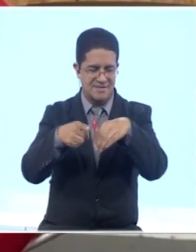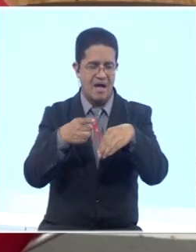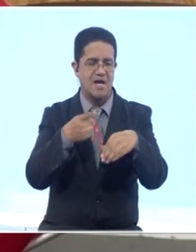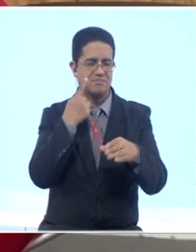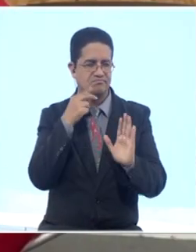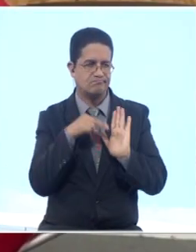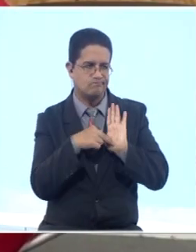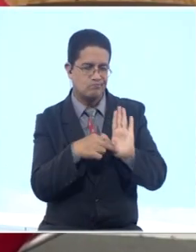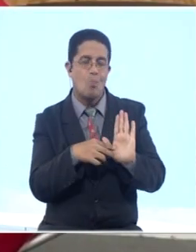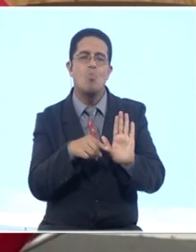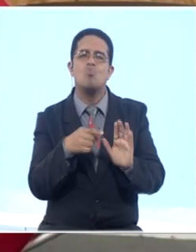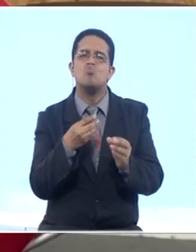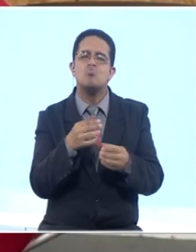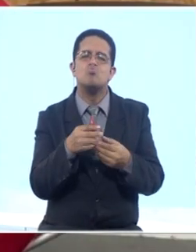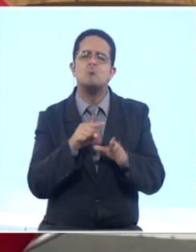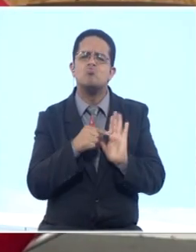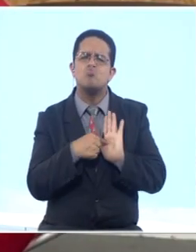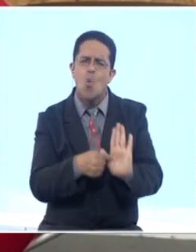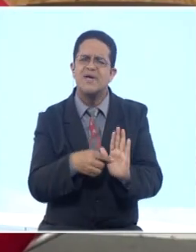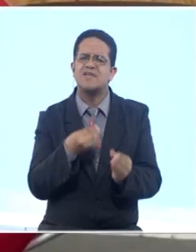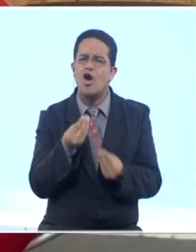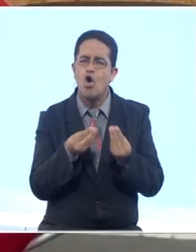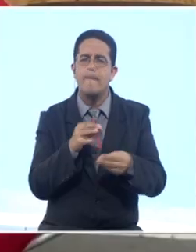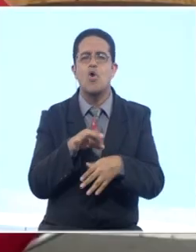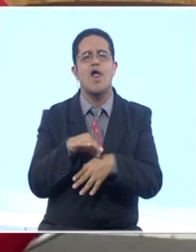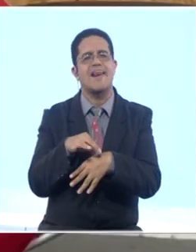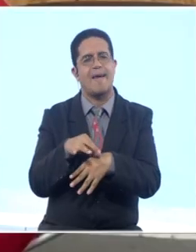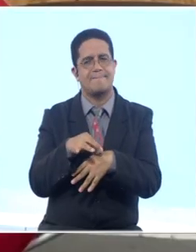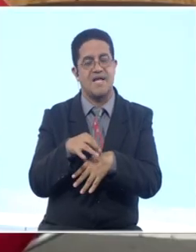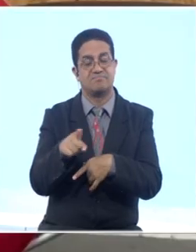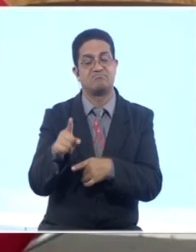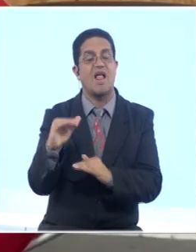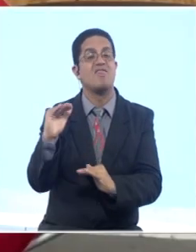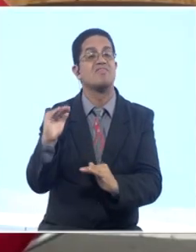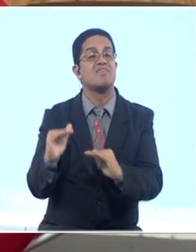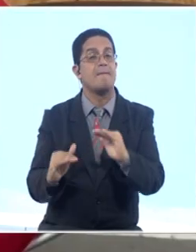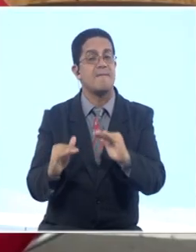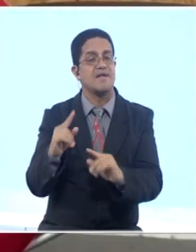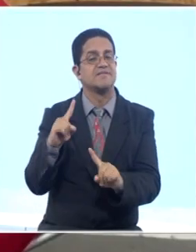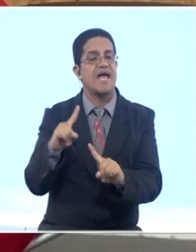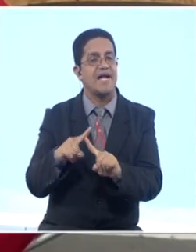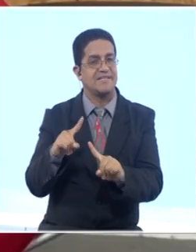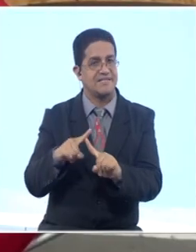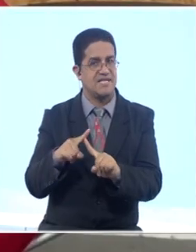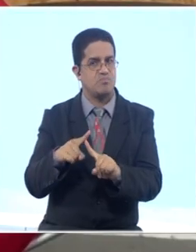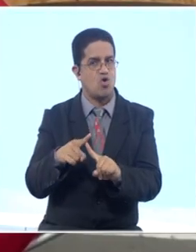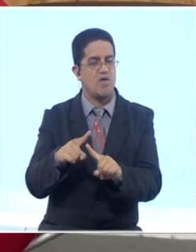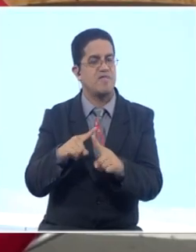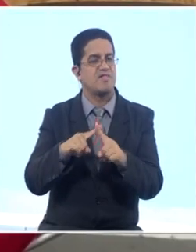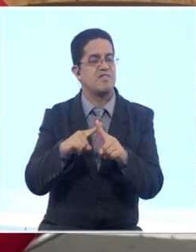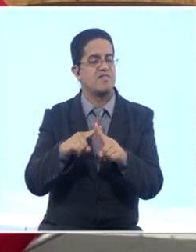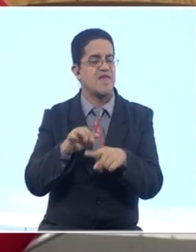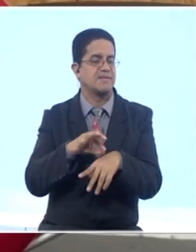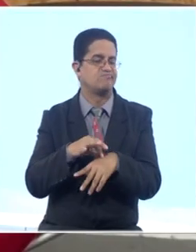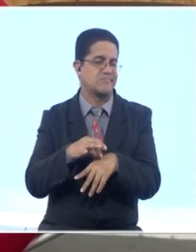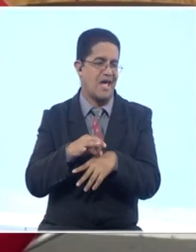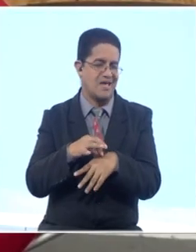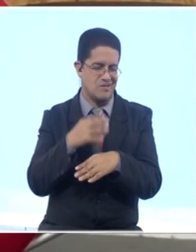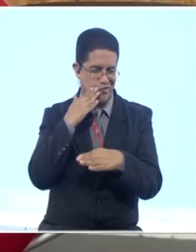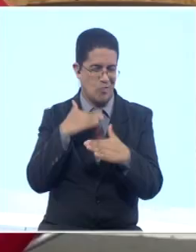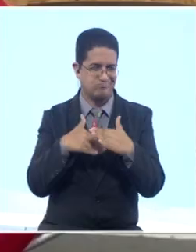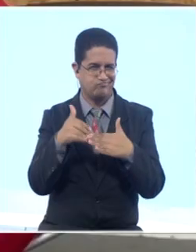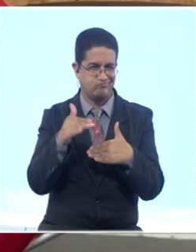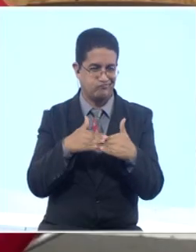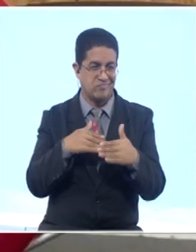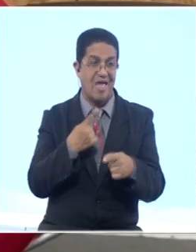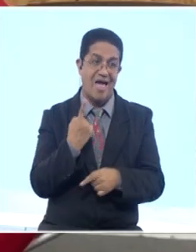son los tejidos blandos. En resonancia depende mucho el tipo de tejido. Que si es un tejido donde hay mayor cantidad